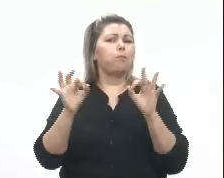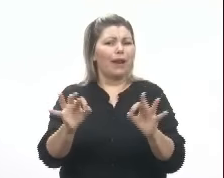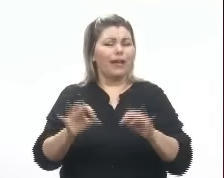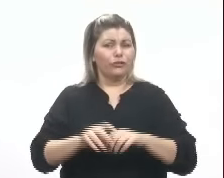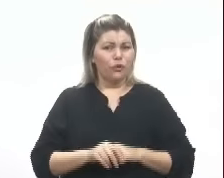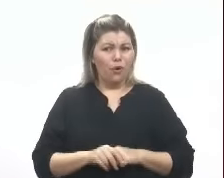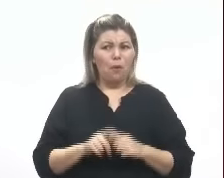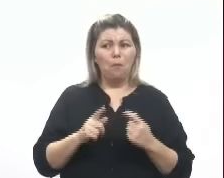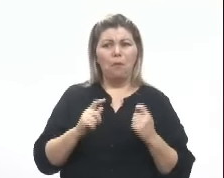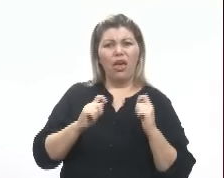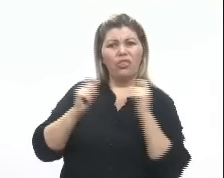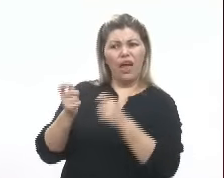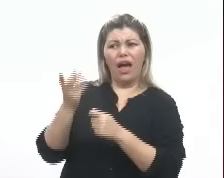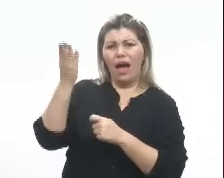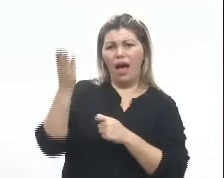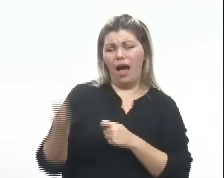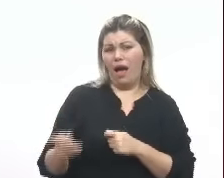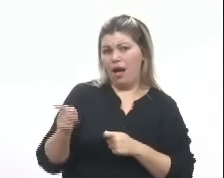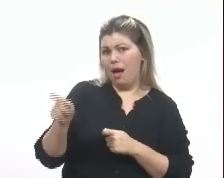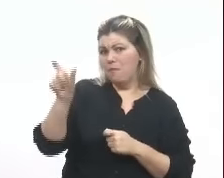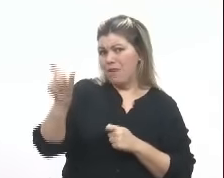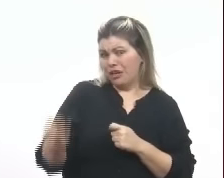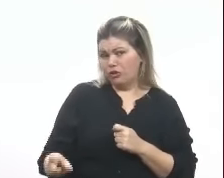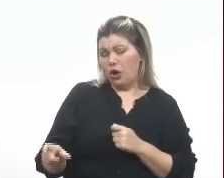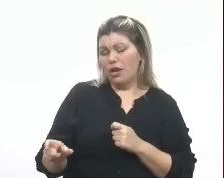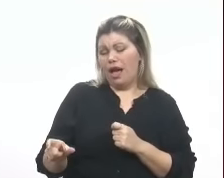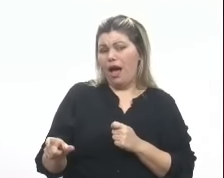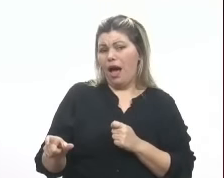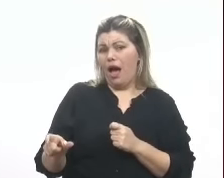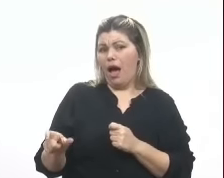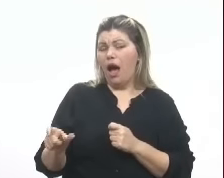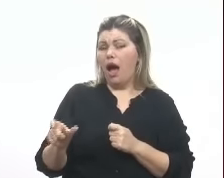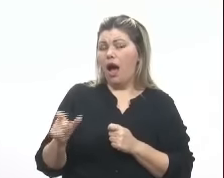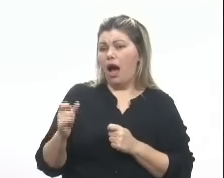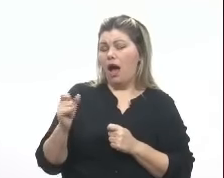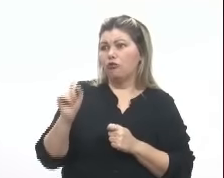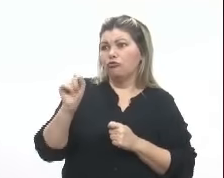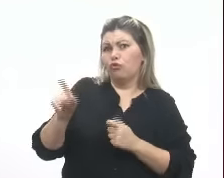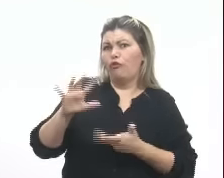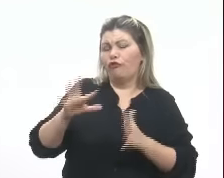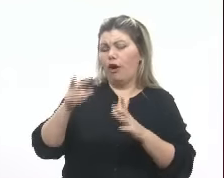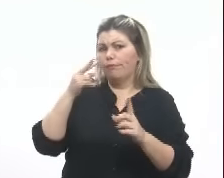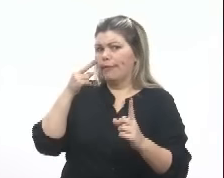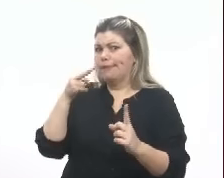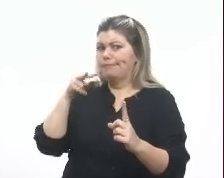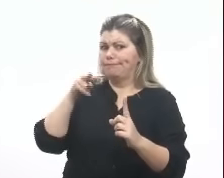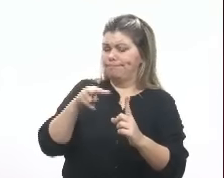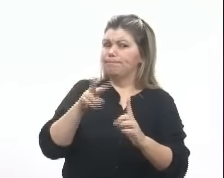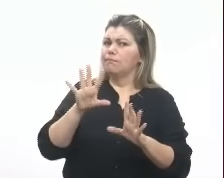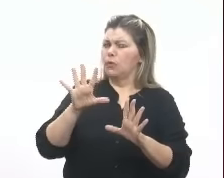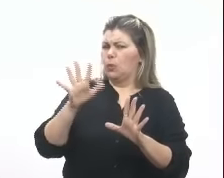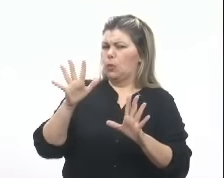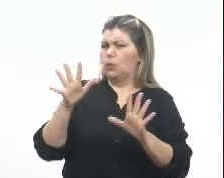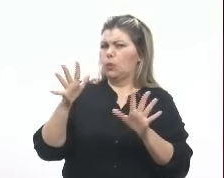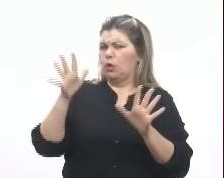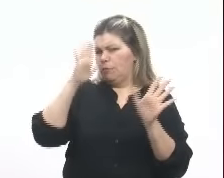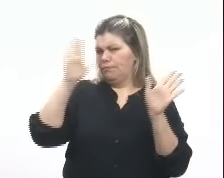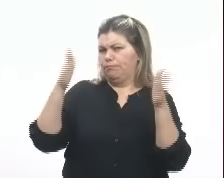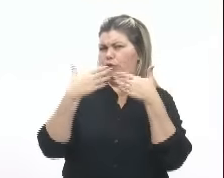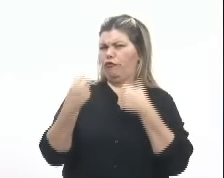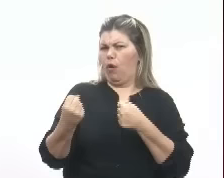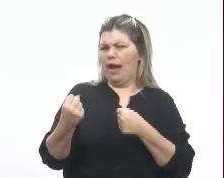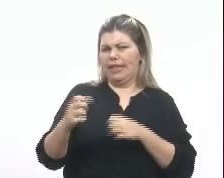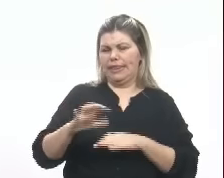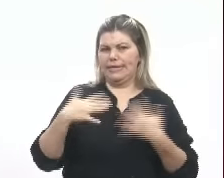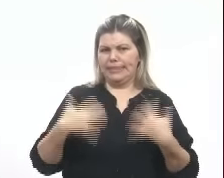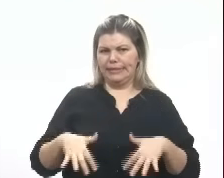a una persona que tiene sus apreciaciones que están bastante alienadas.